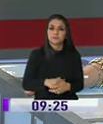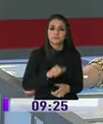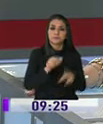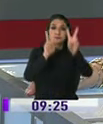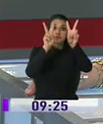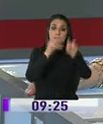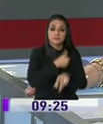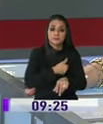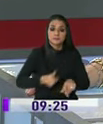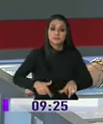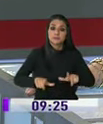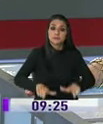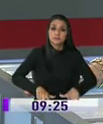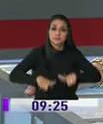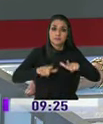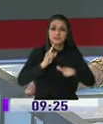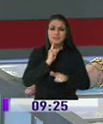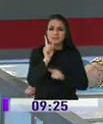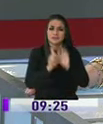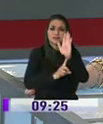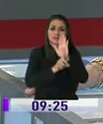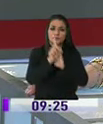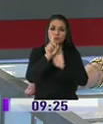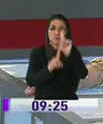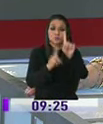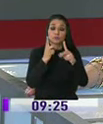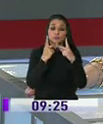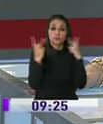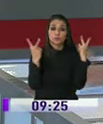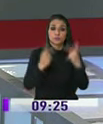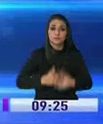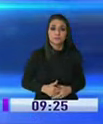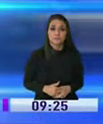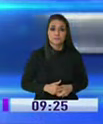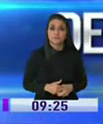el mandatario se refirió al desarrollo de la consulta popular.